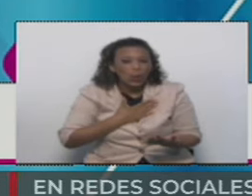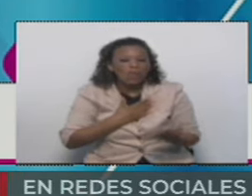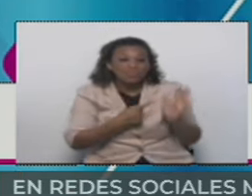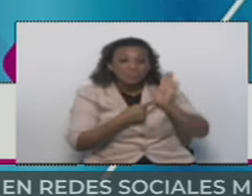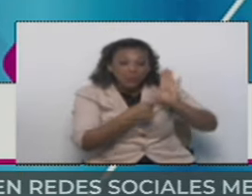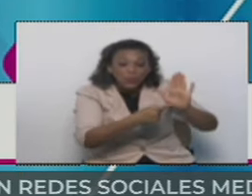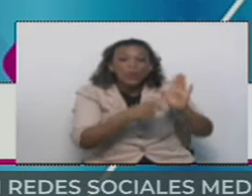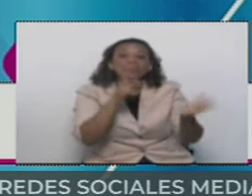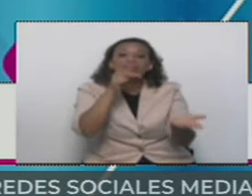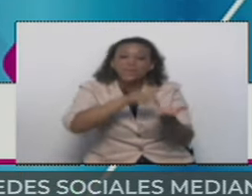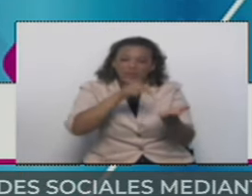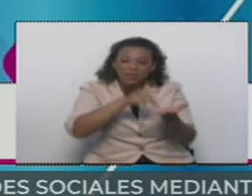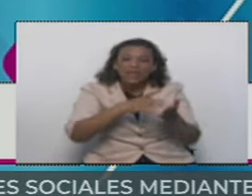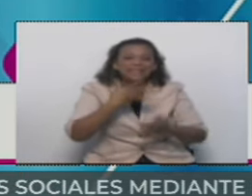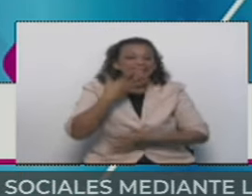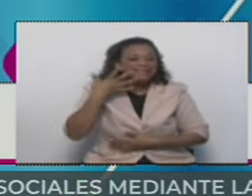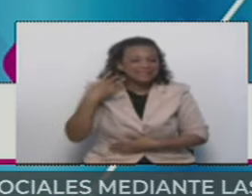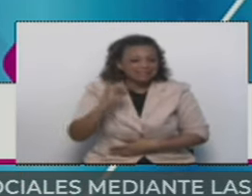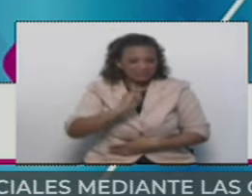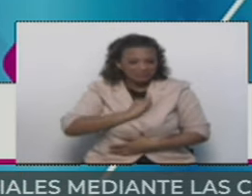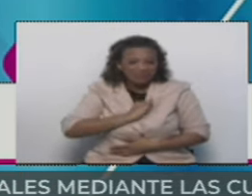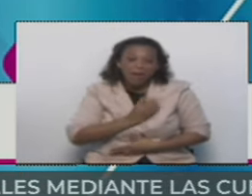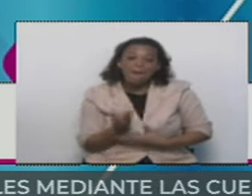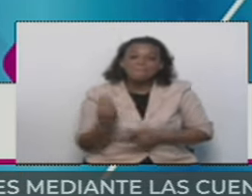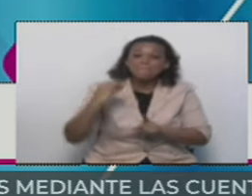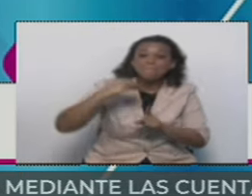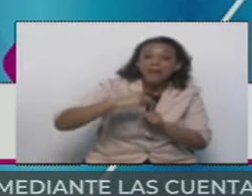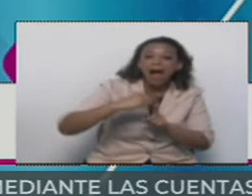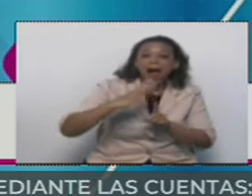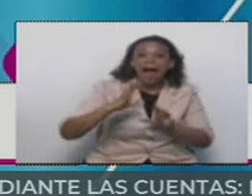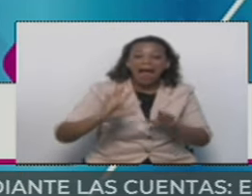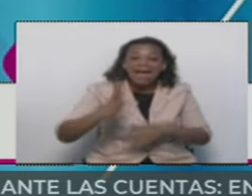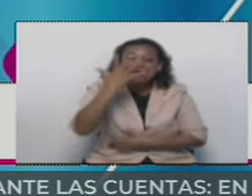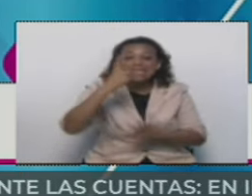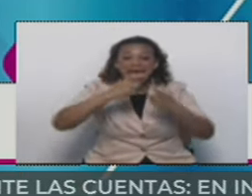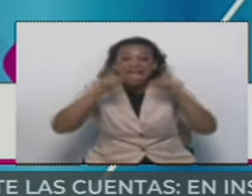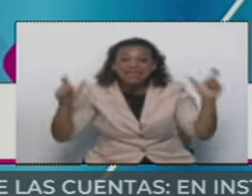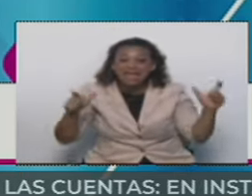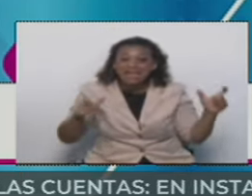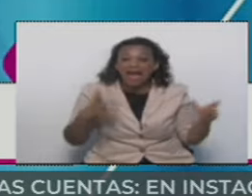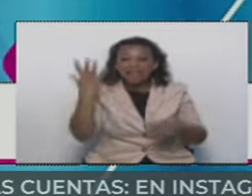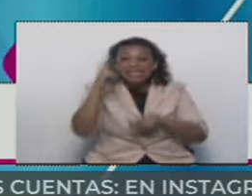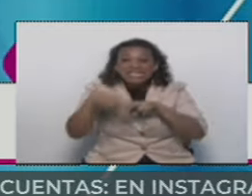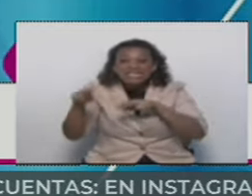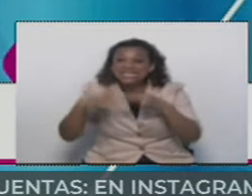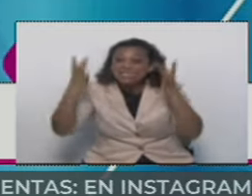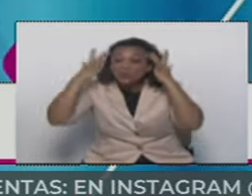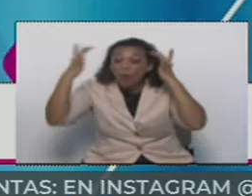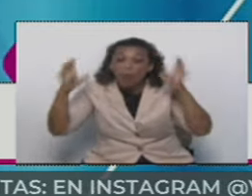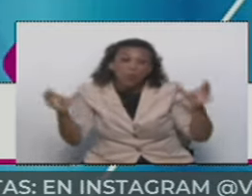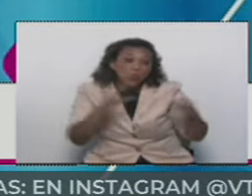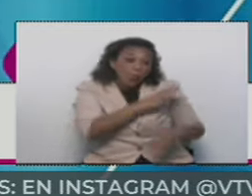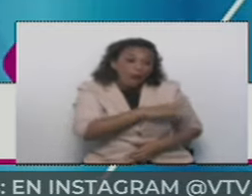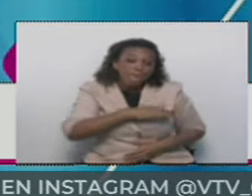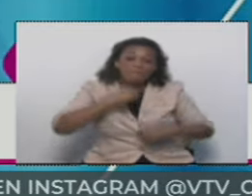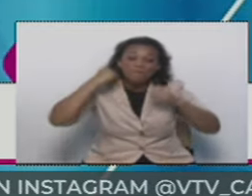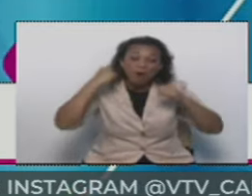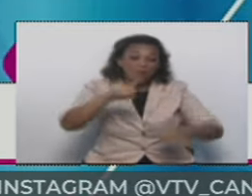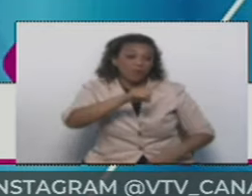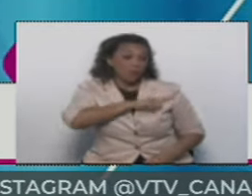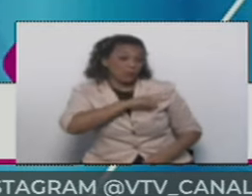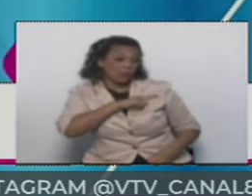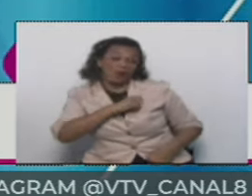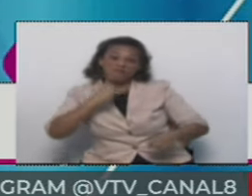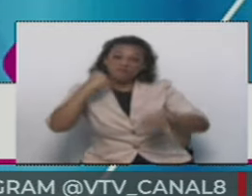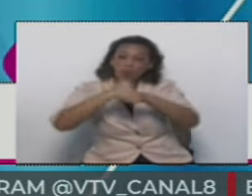democracia participativa y protagónica, añadiendo a esta quinta generación, a este gran comando de